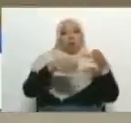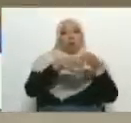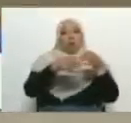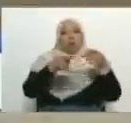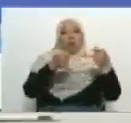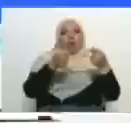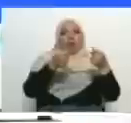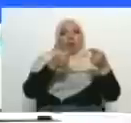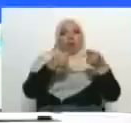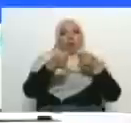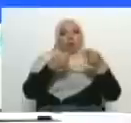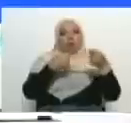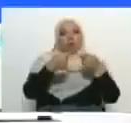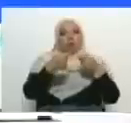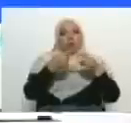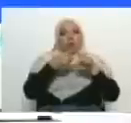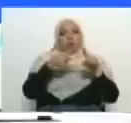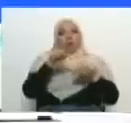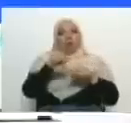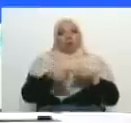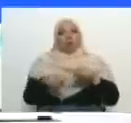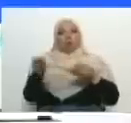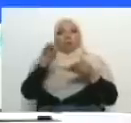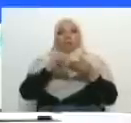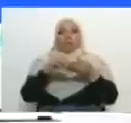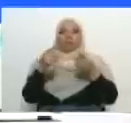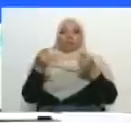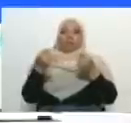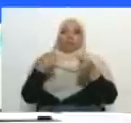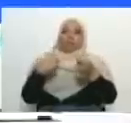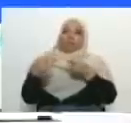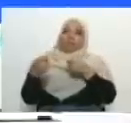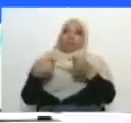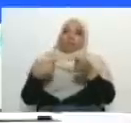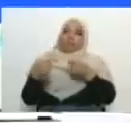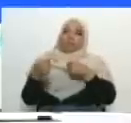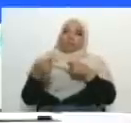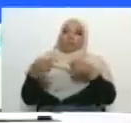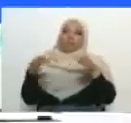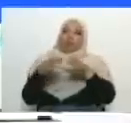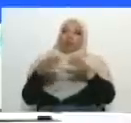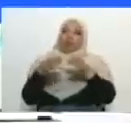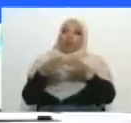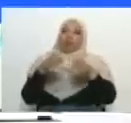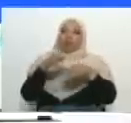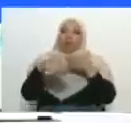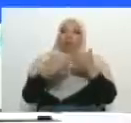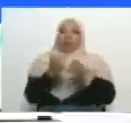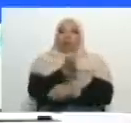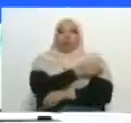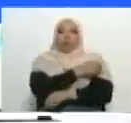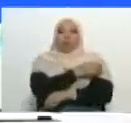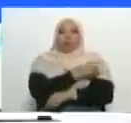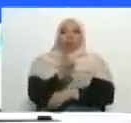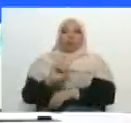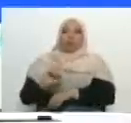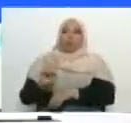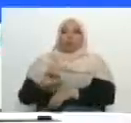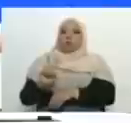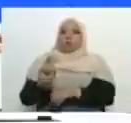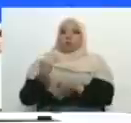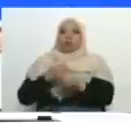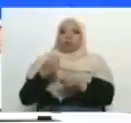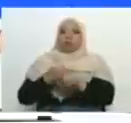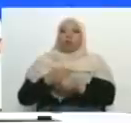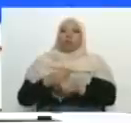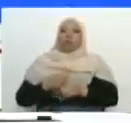económicos. Pero están también nuevamente financiando a los grupos extremistas de la oposición venezolana. Ahí está la